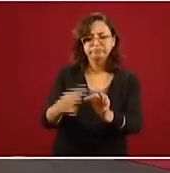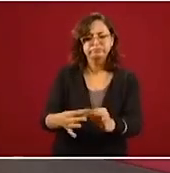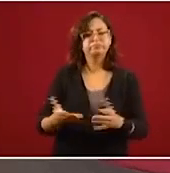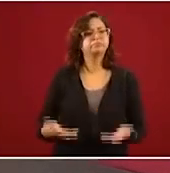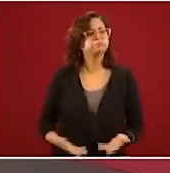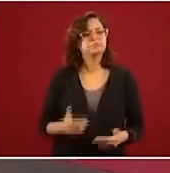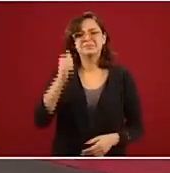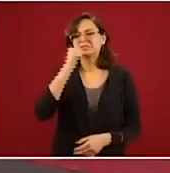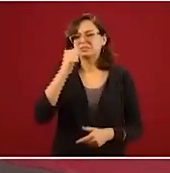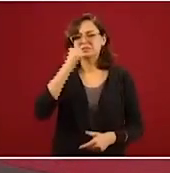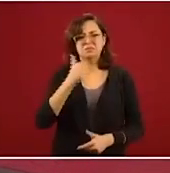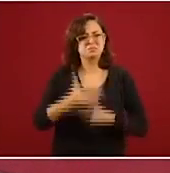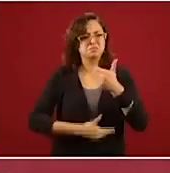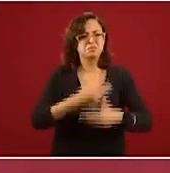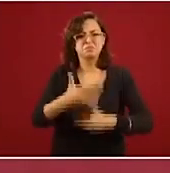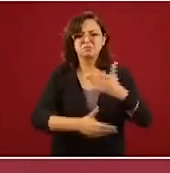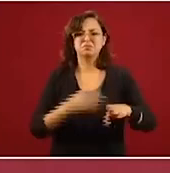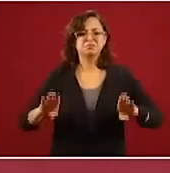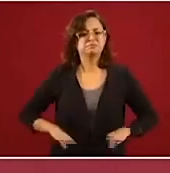va a actuar de manera distinta,